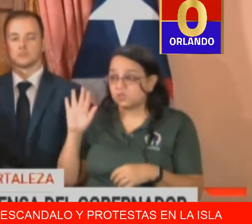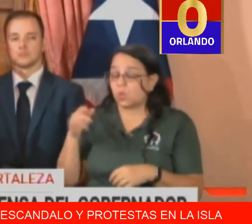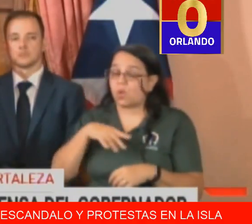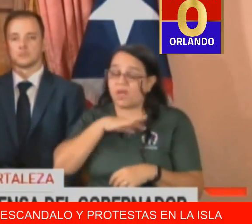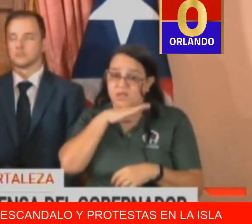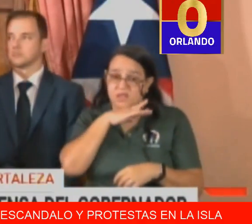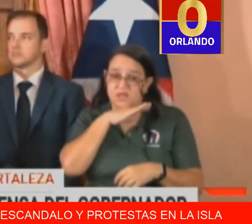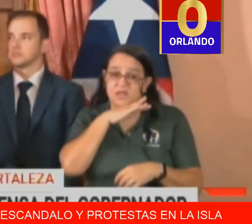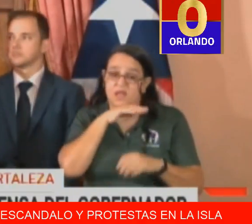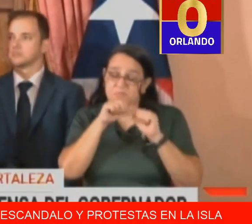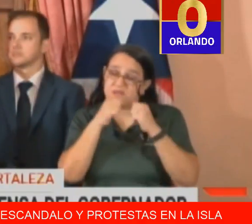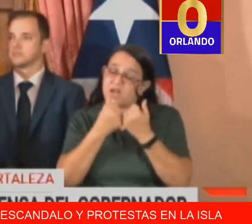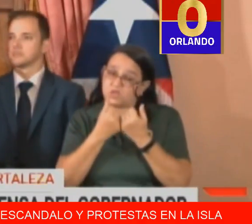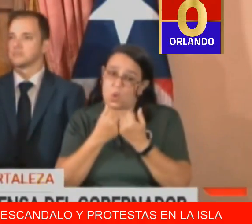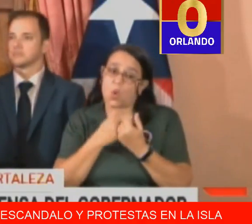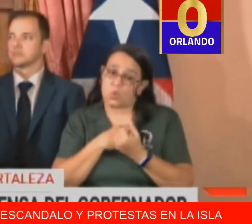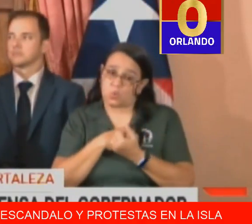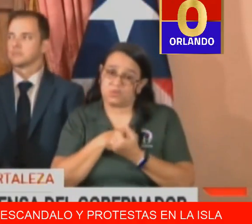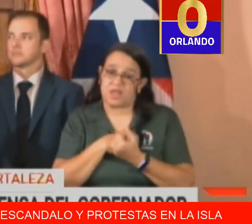era una corrupta? Bueno, miren,